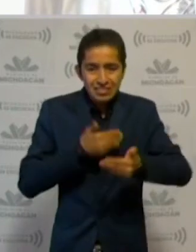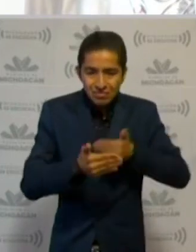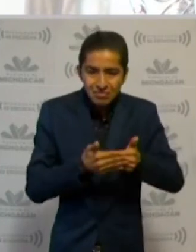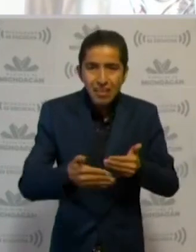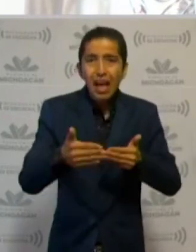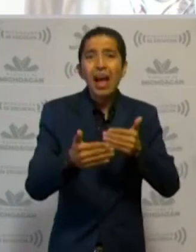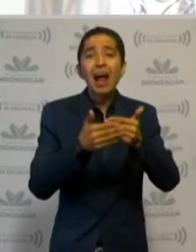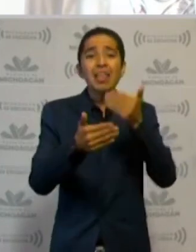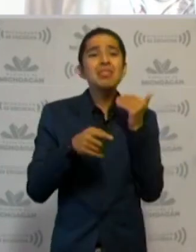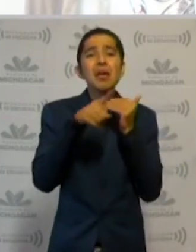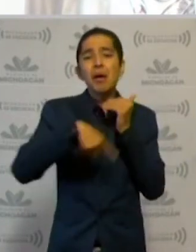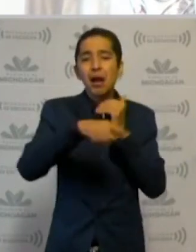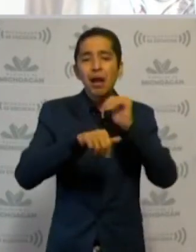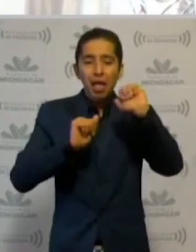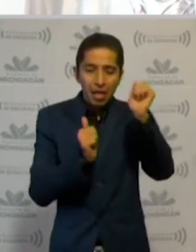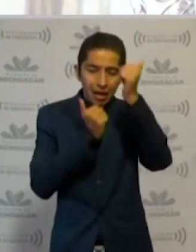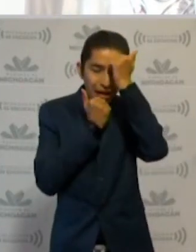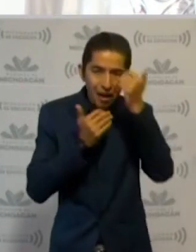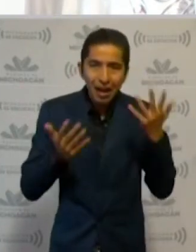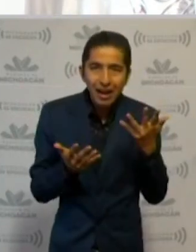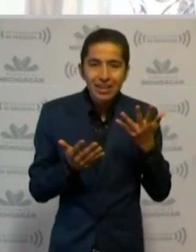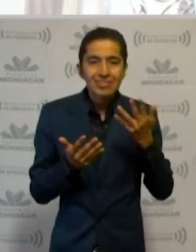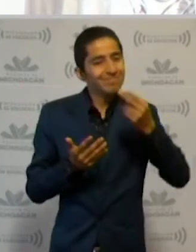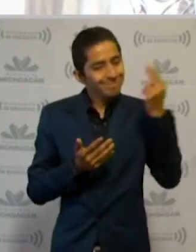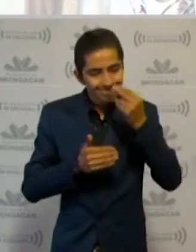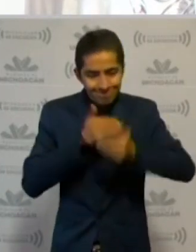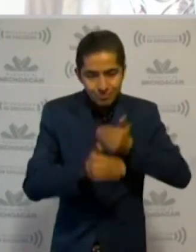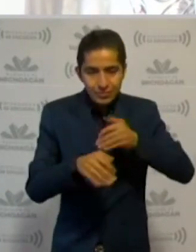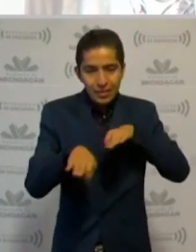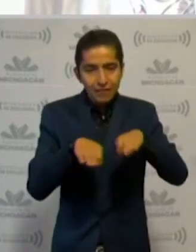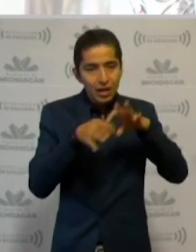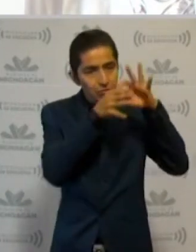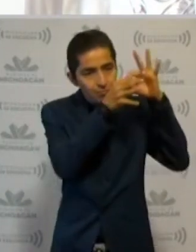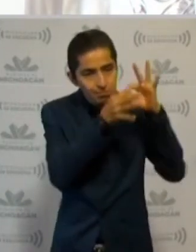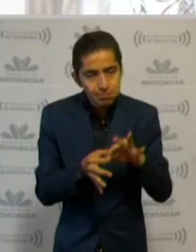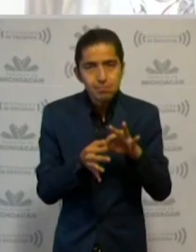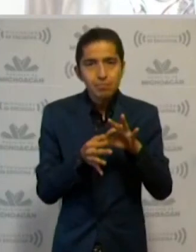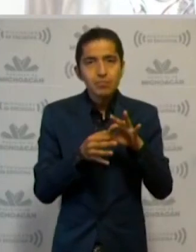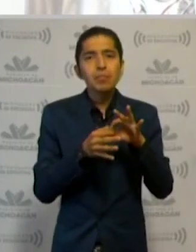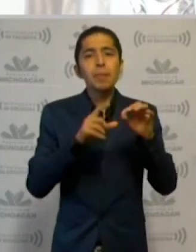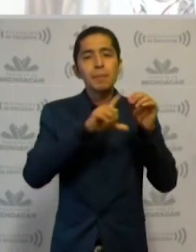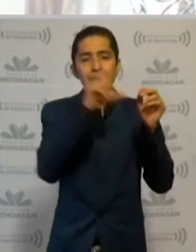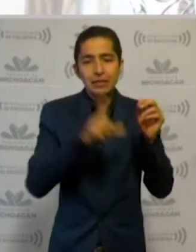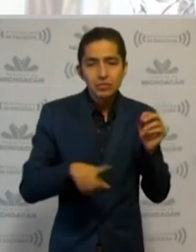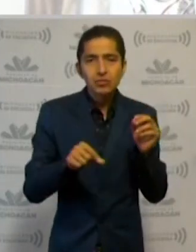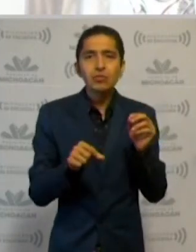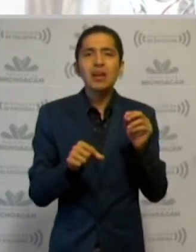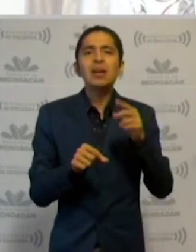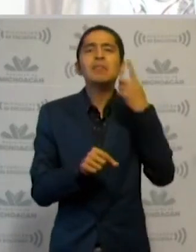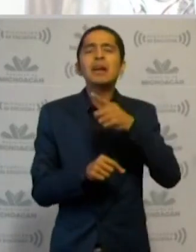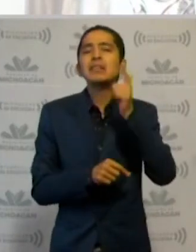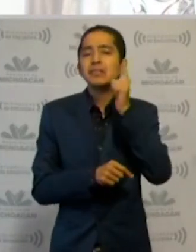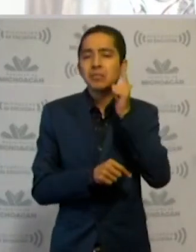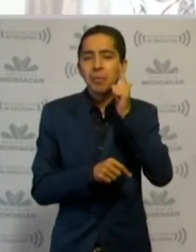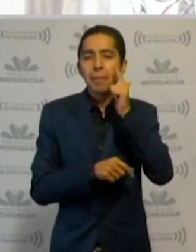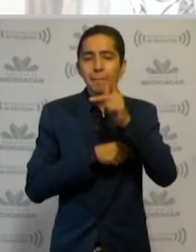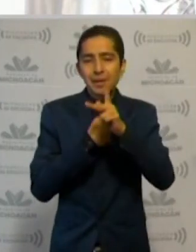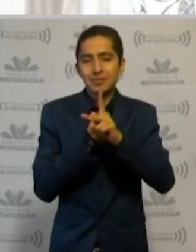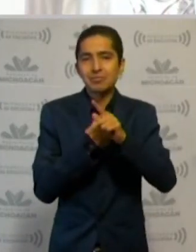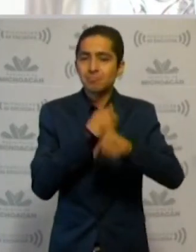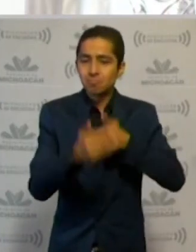tarde una estrategia nacional de coordinación que nos permita actuar como el gran país que